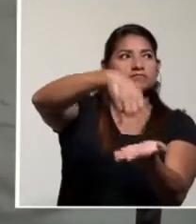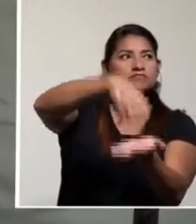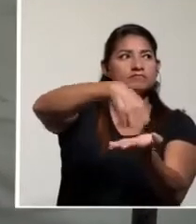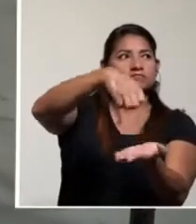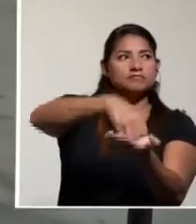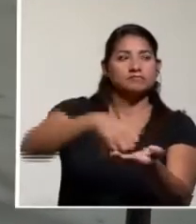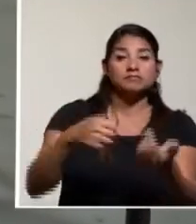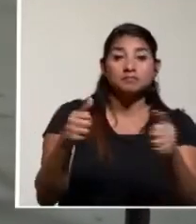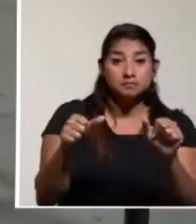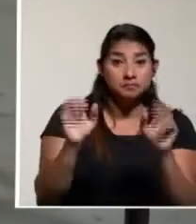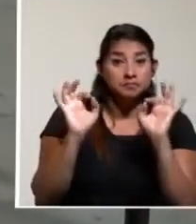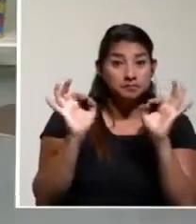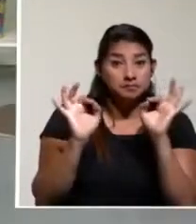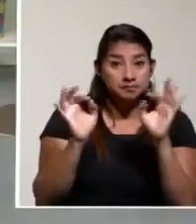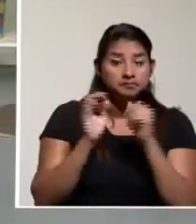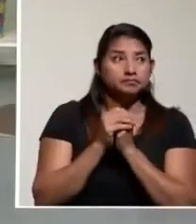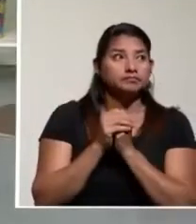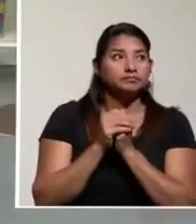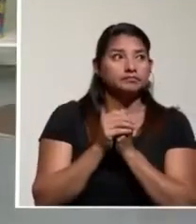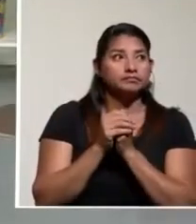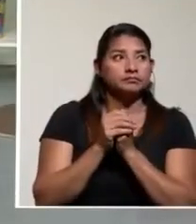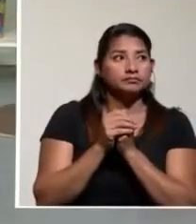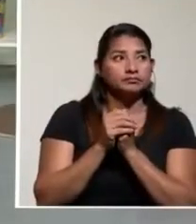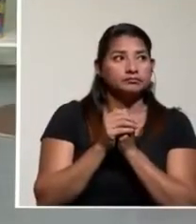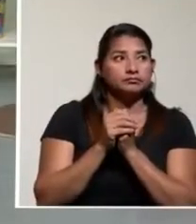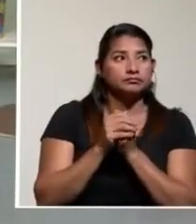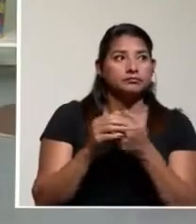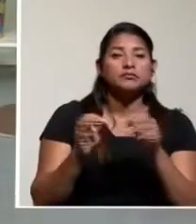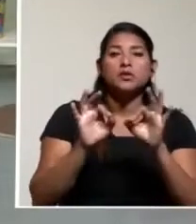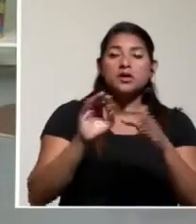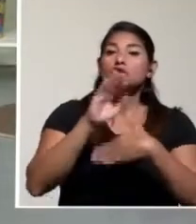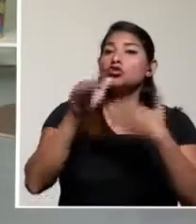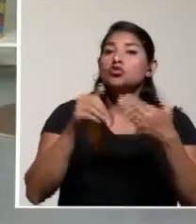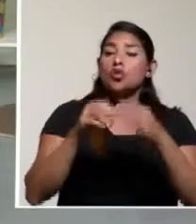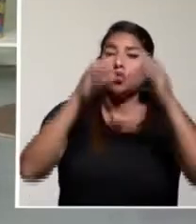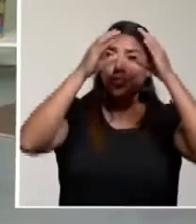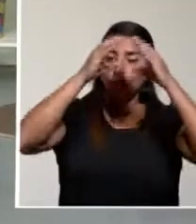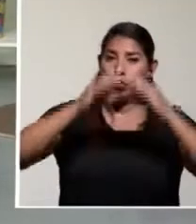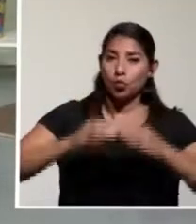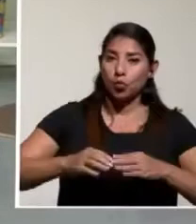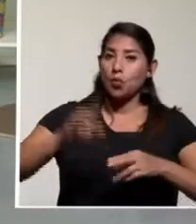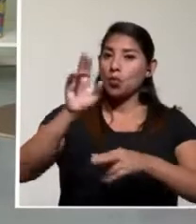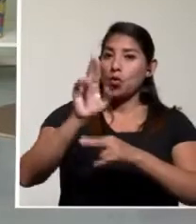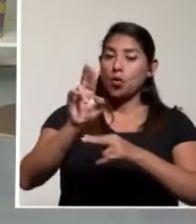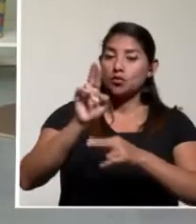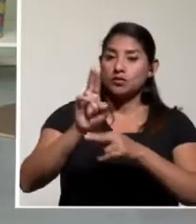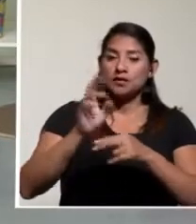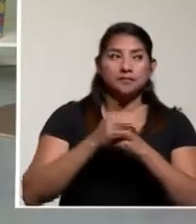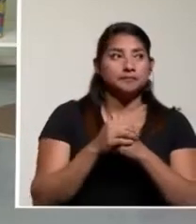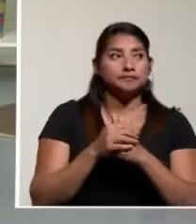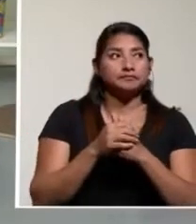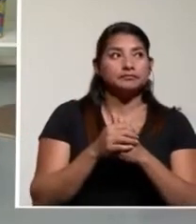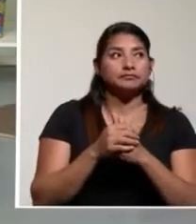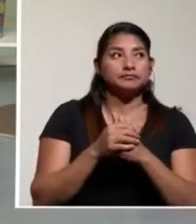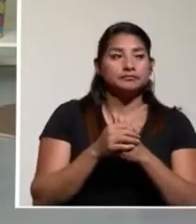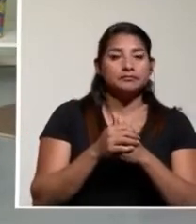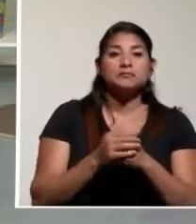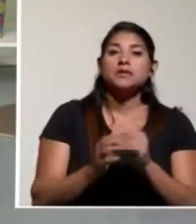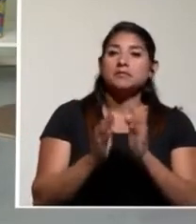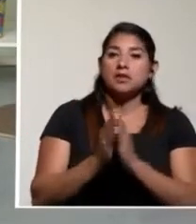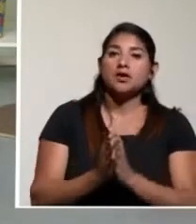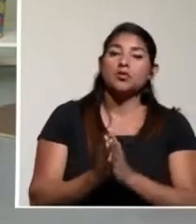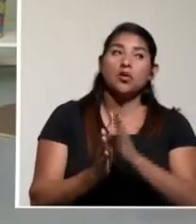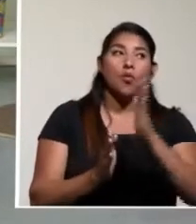¿De acuerdo? Entonces estamos usando todas las partes del cuerpo también, Niña Gwen. Y de un